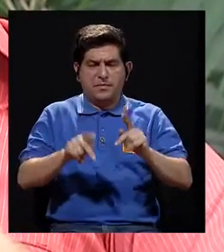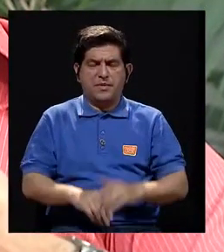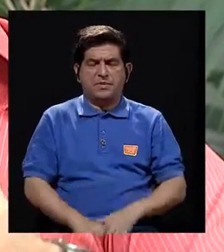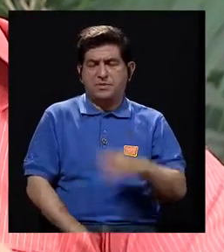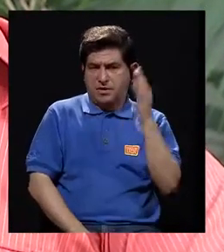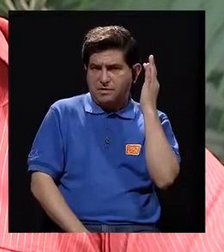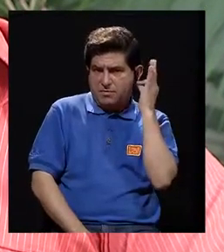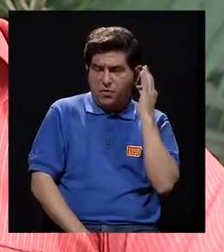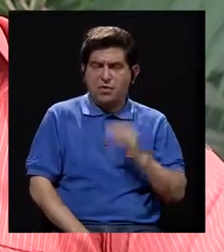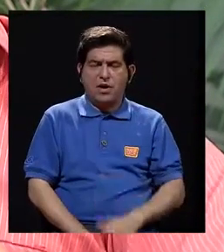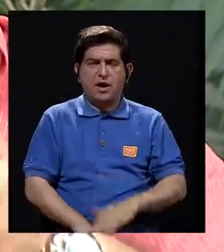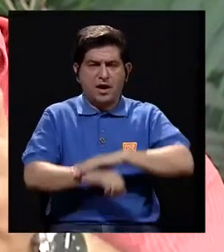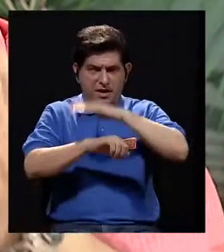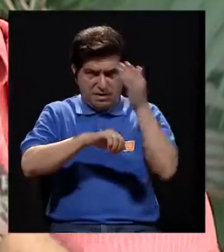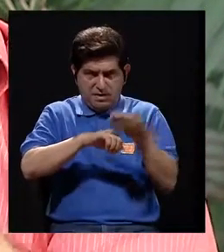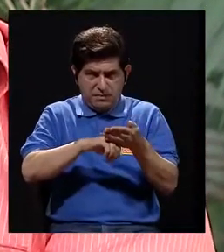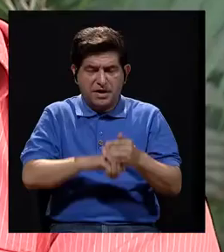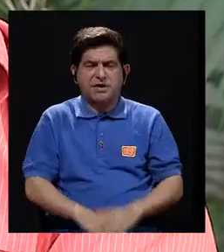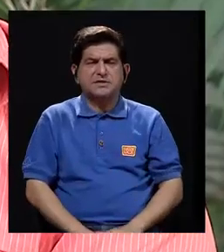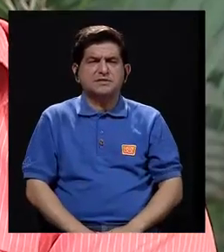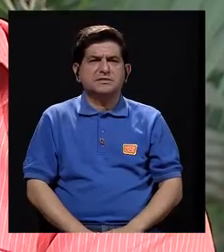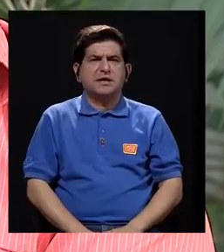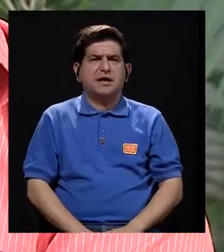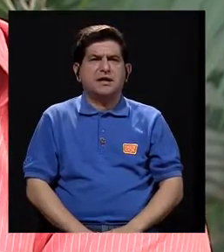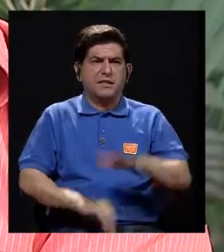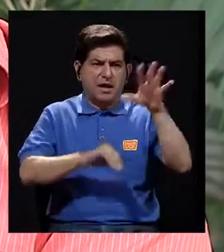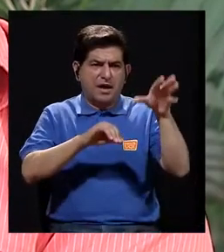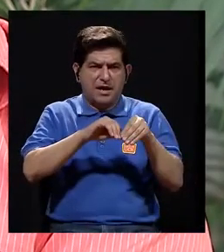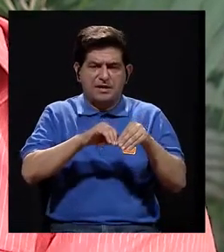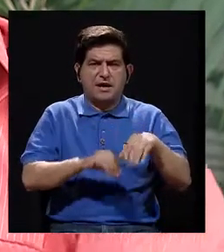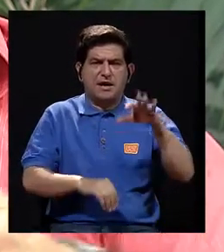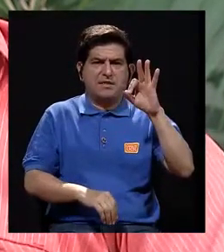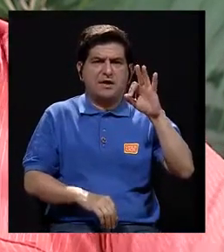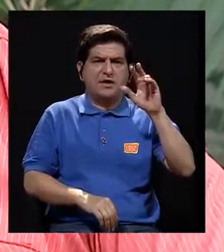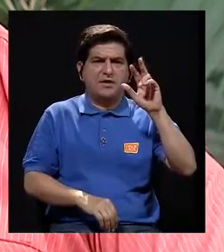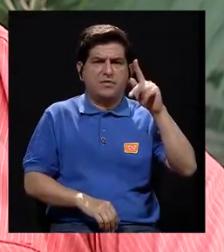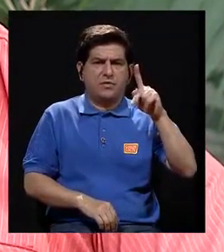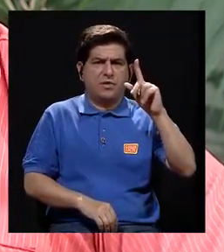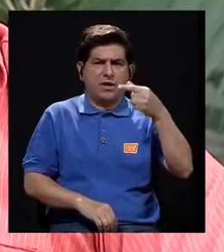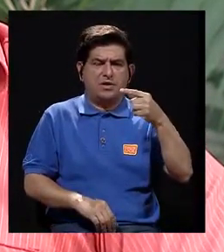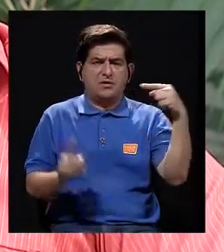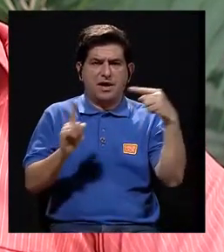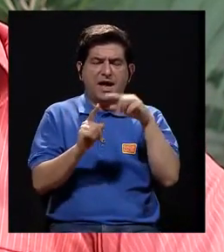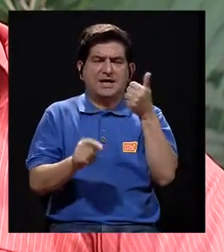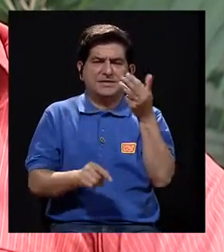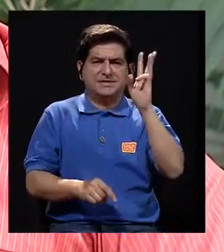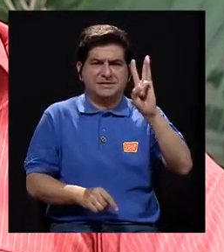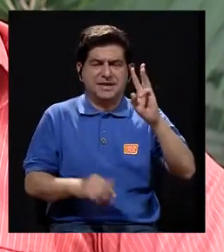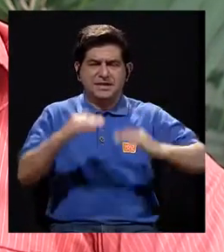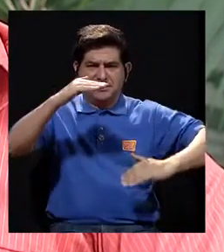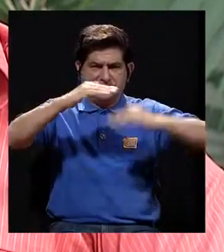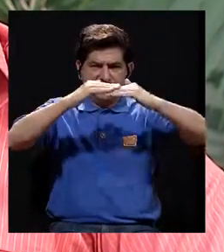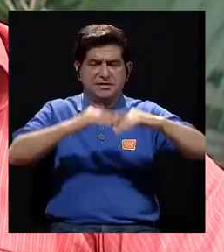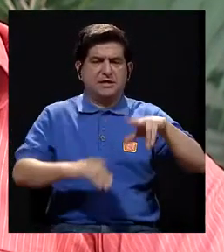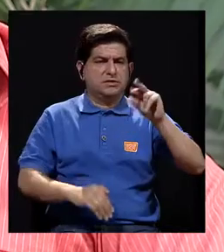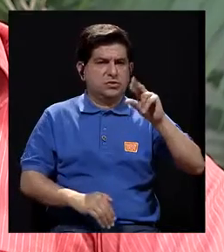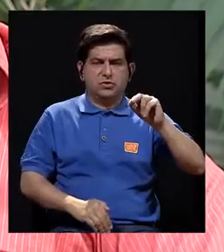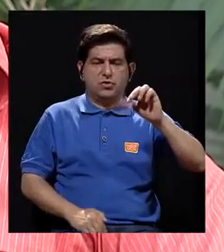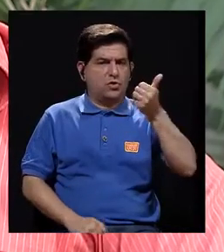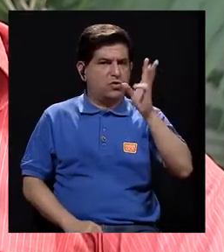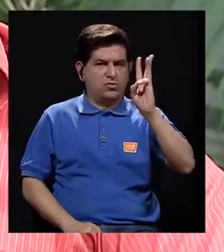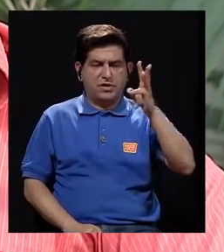mujer durante la gestación gane entre 9 kilos como mínimo hasta un máximo de 16 kilos. No esperamos